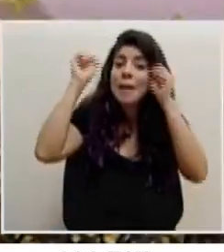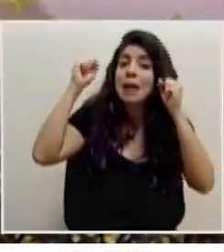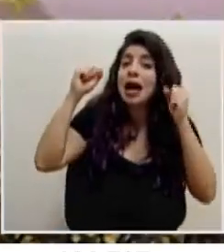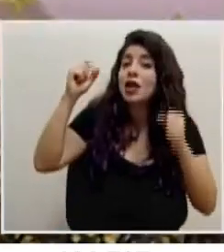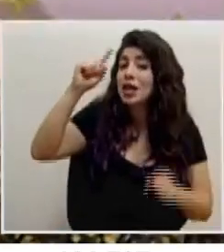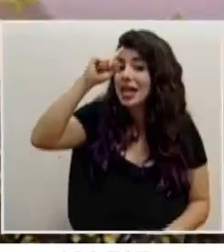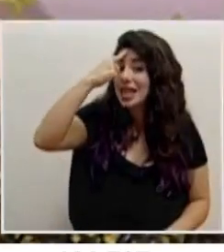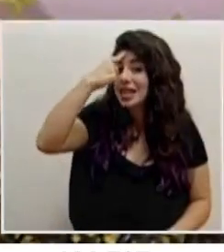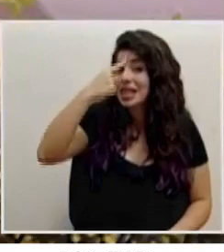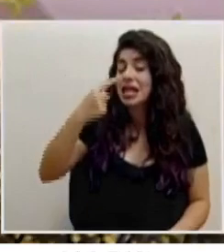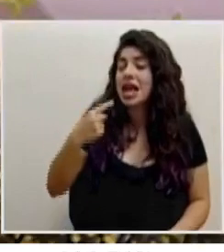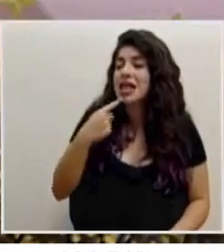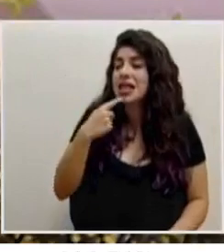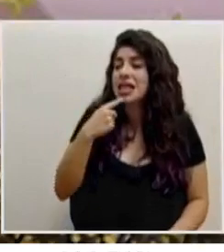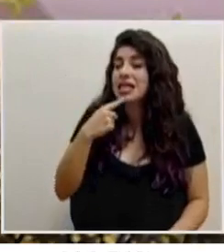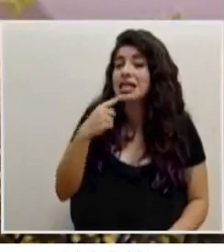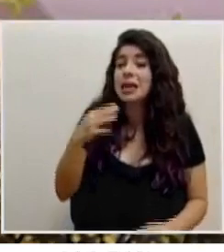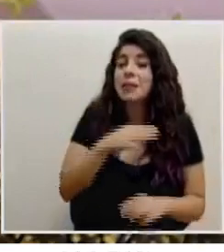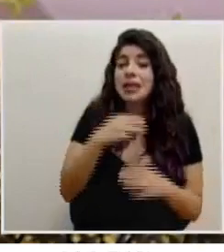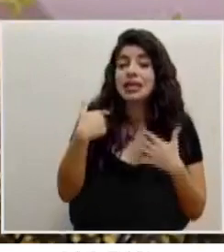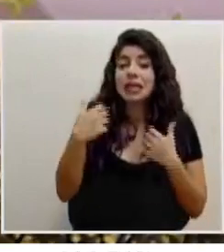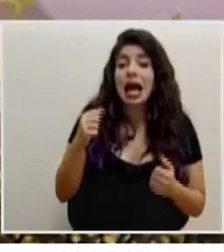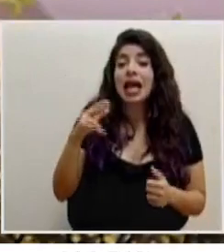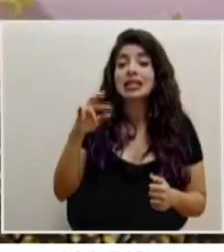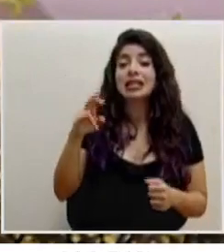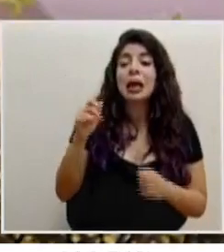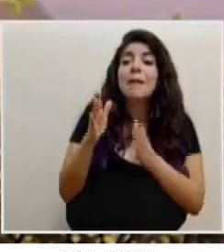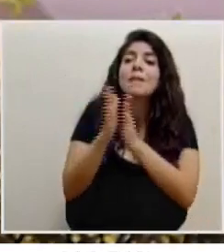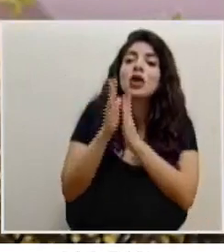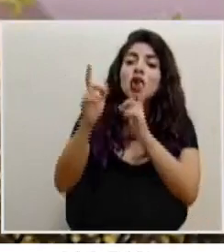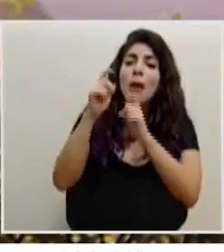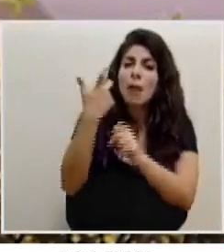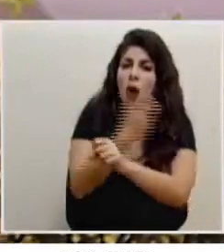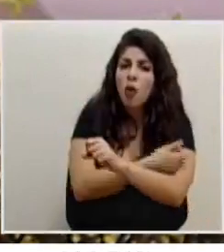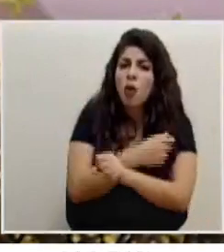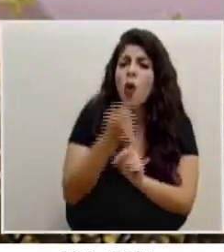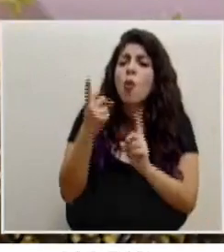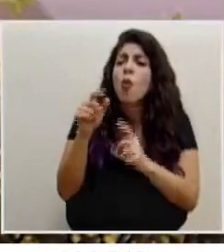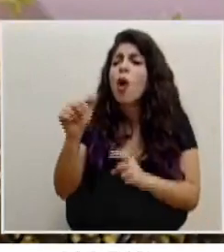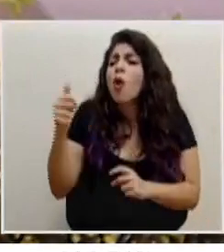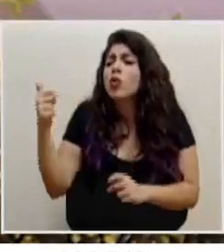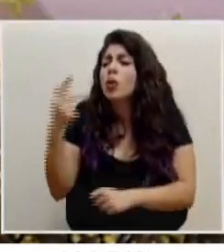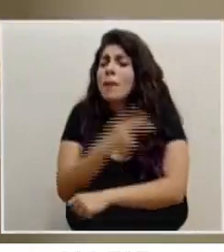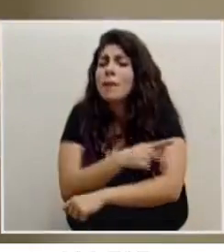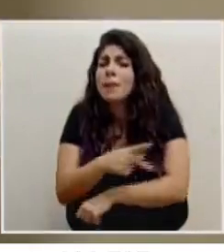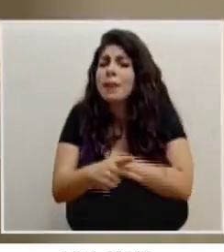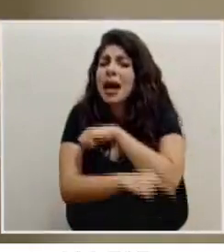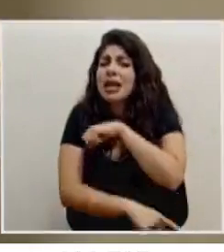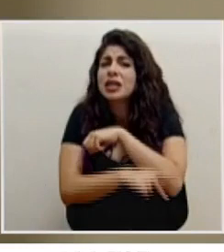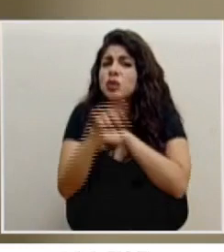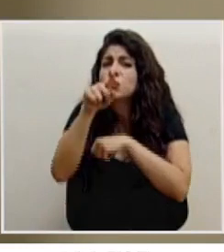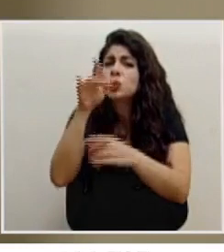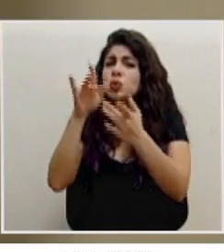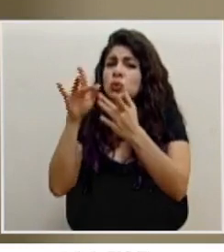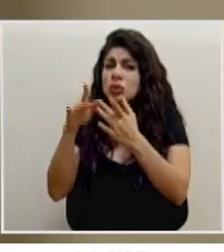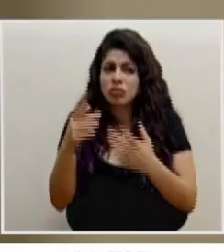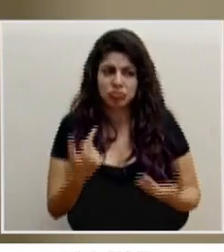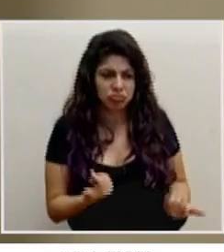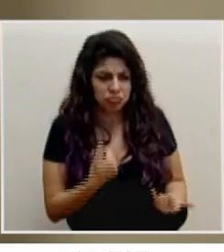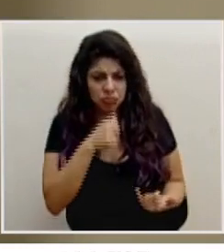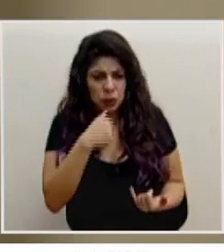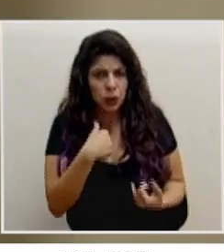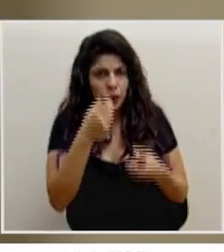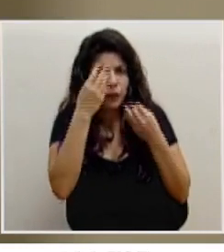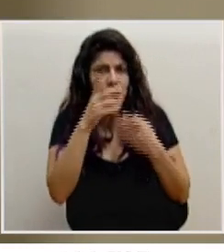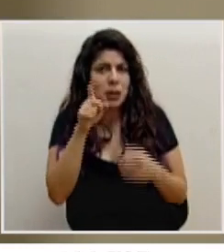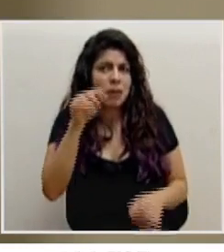el embajador en la India dio cuenta de que mediante Salud y Cancillería se pidió una donación de vacunas. ¿A qué otros países les hemos pedido ayuda en esa línea entonces? No tengo el reporte, habría que